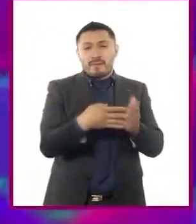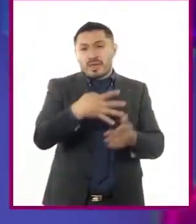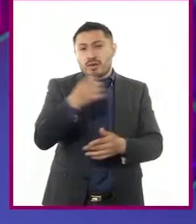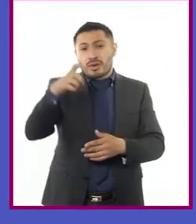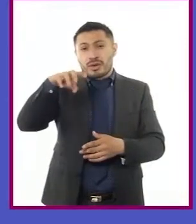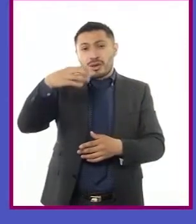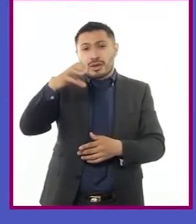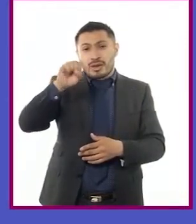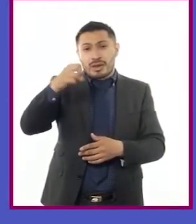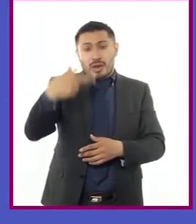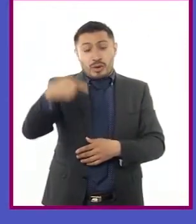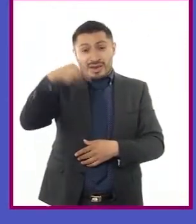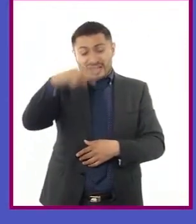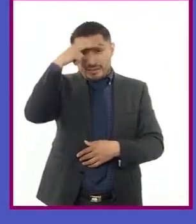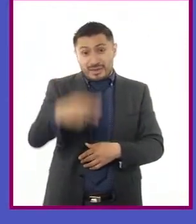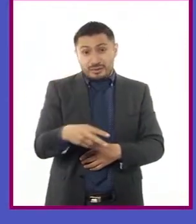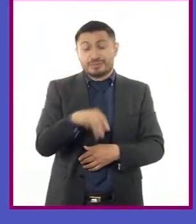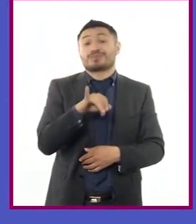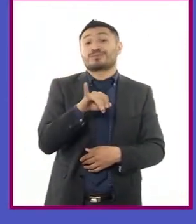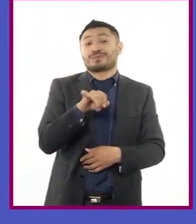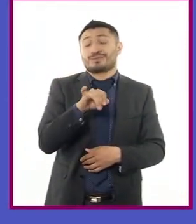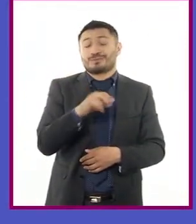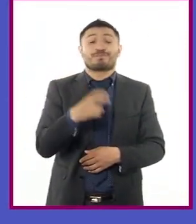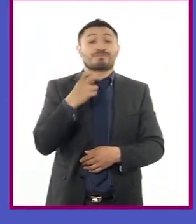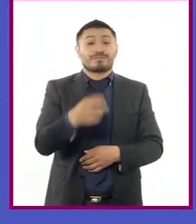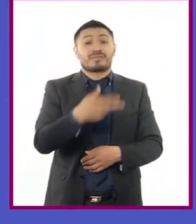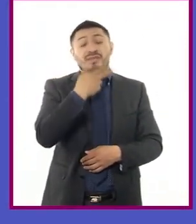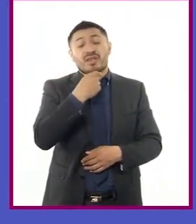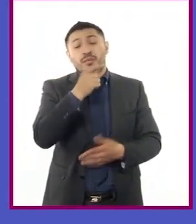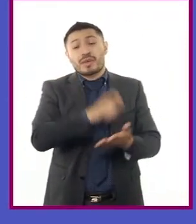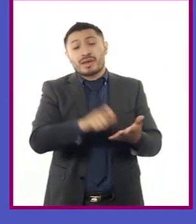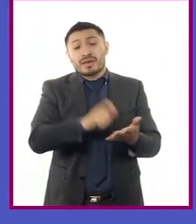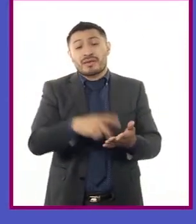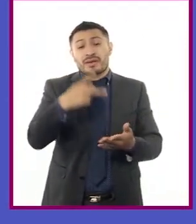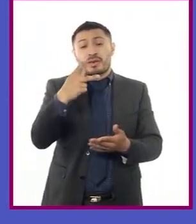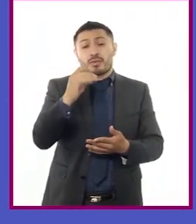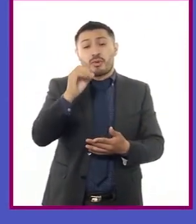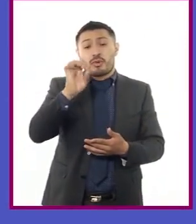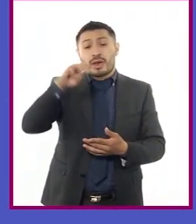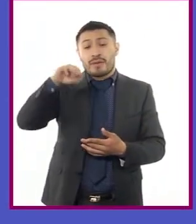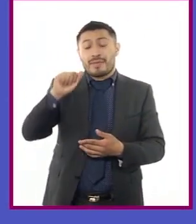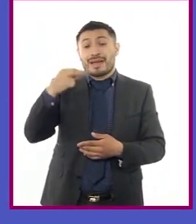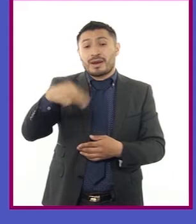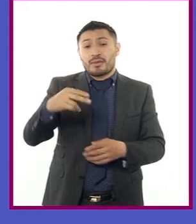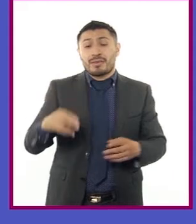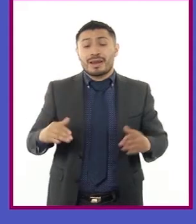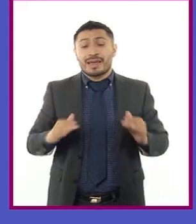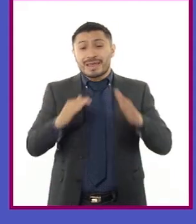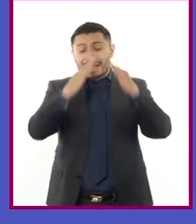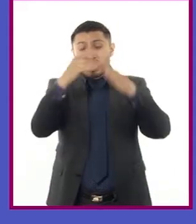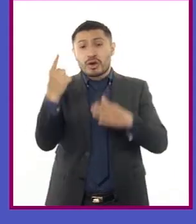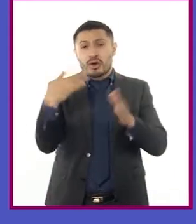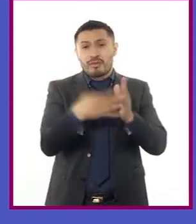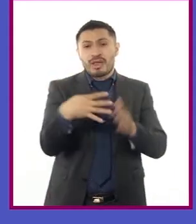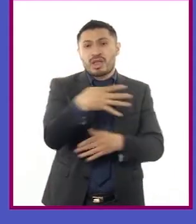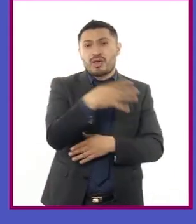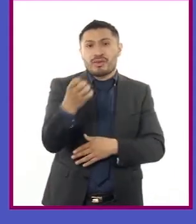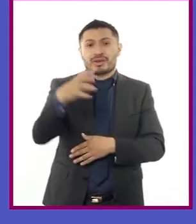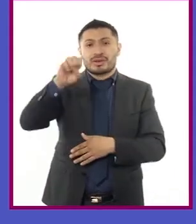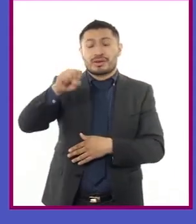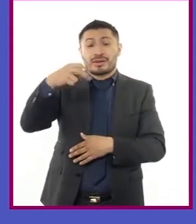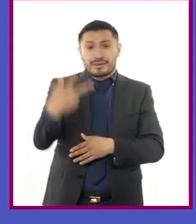en lo cierto. Jaime Sabines escribió un poema llamado Tlatelolco